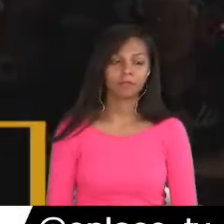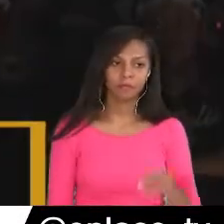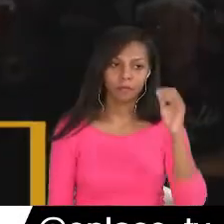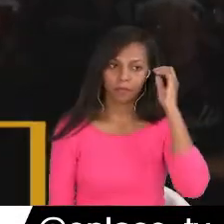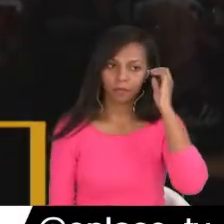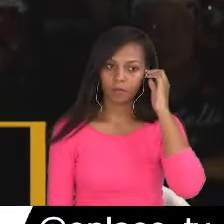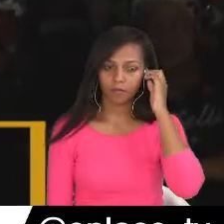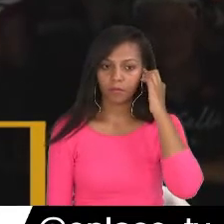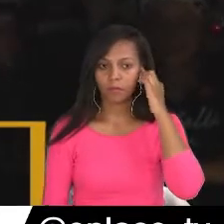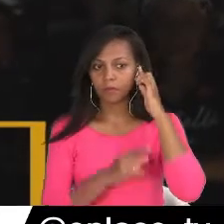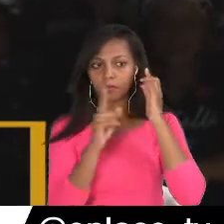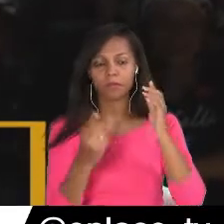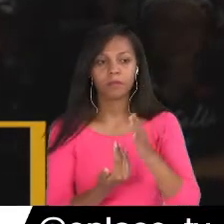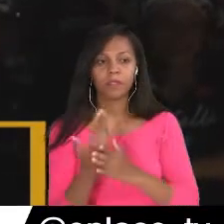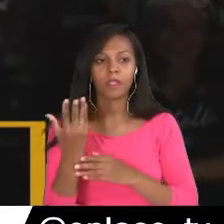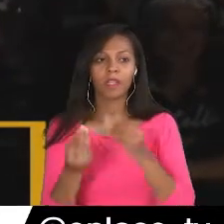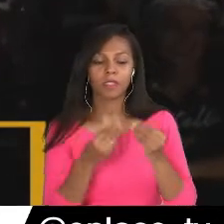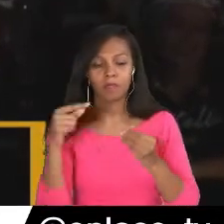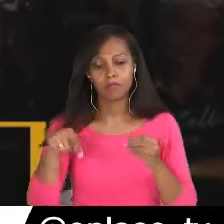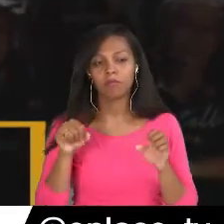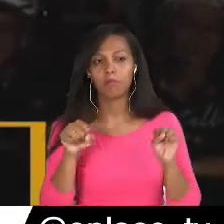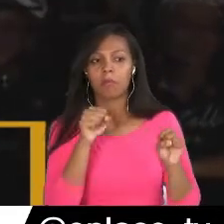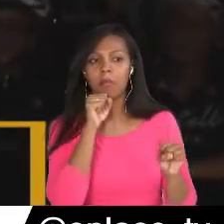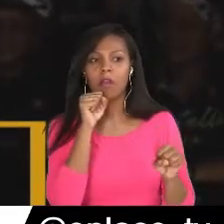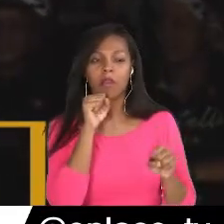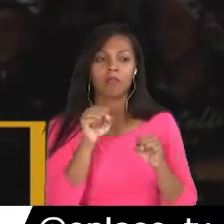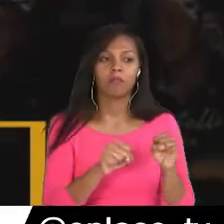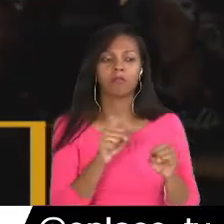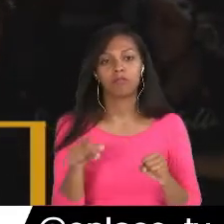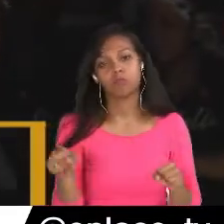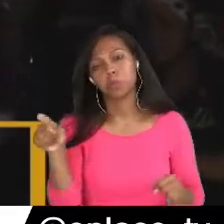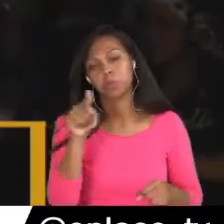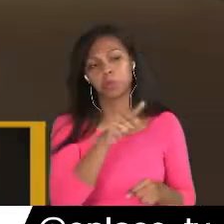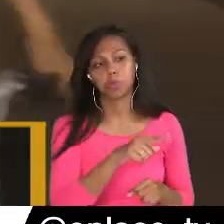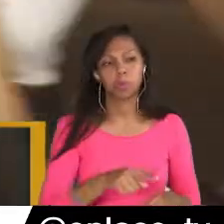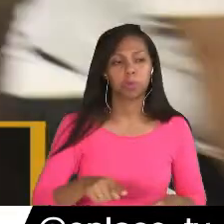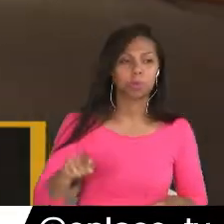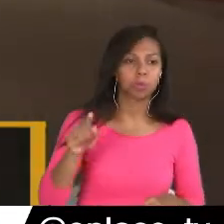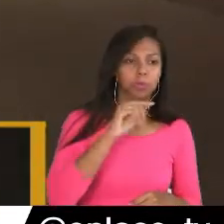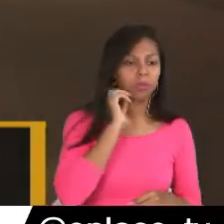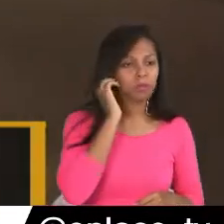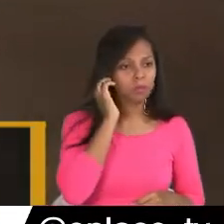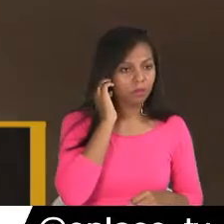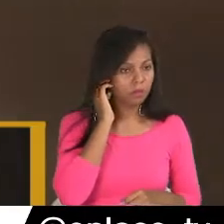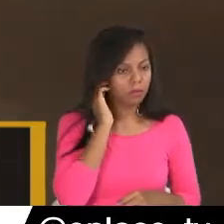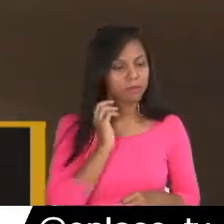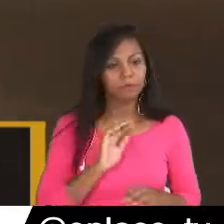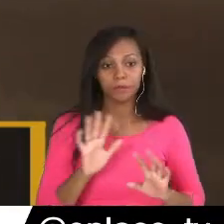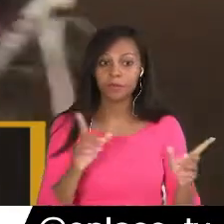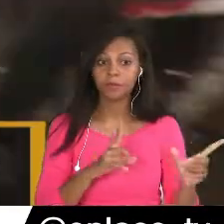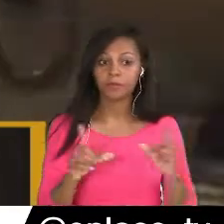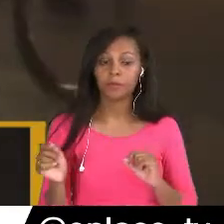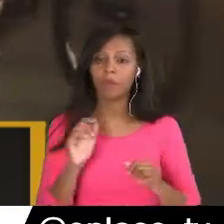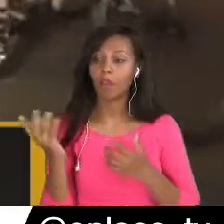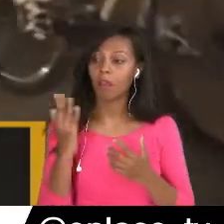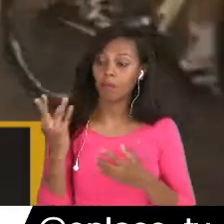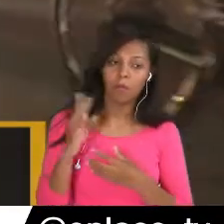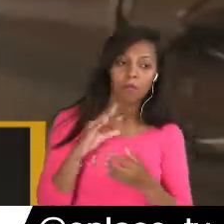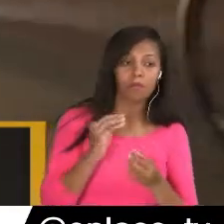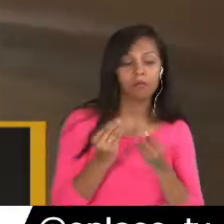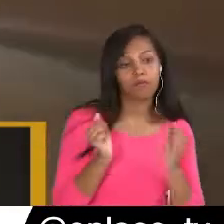quiera empezar, que empiece por las vías de Barranca, supongamos la Circunvalar. Ya cuando ya se siente un poquito más preparado, los acompañamos. Claro que nosotros